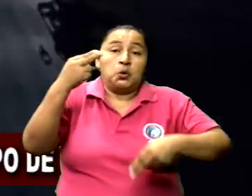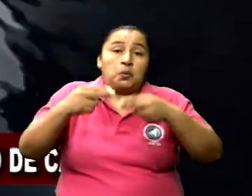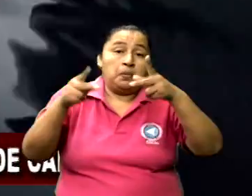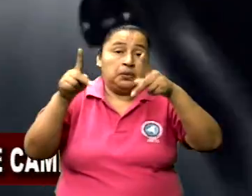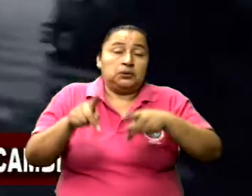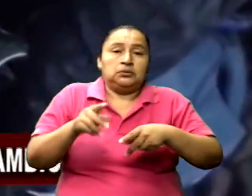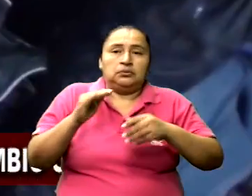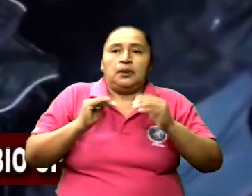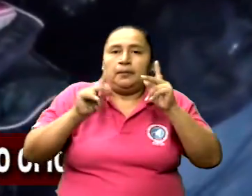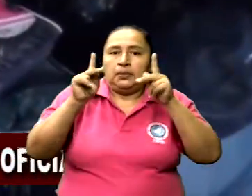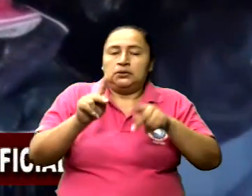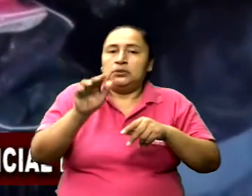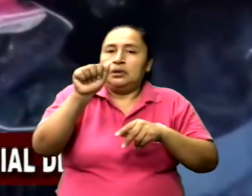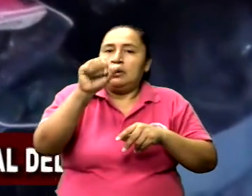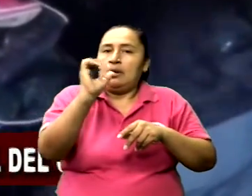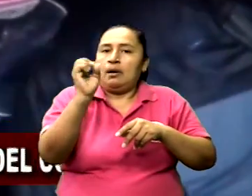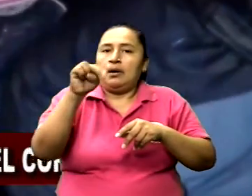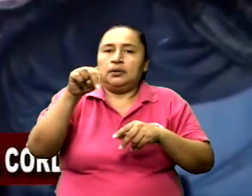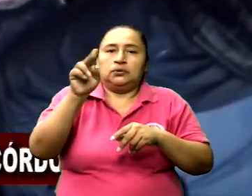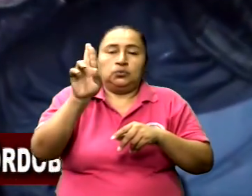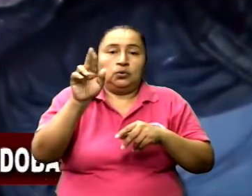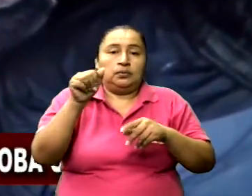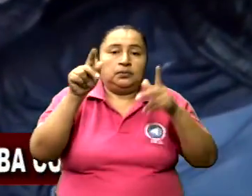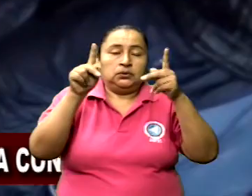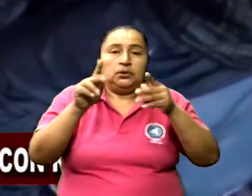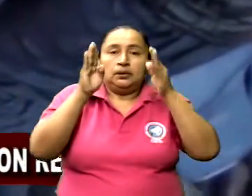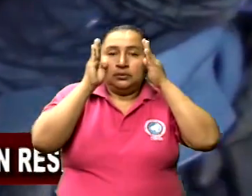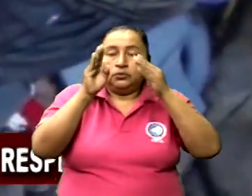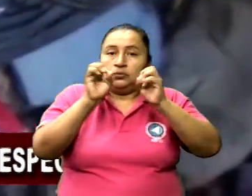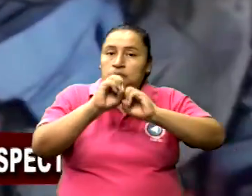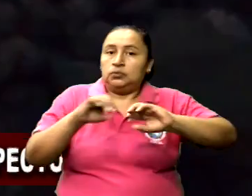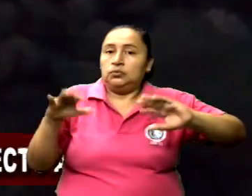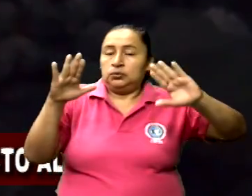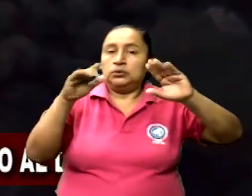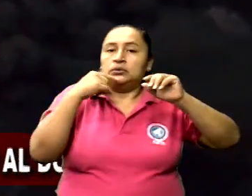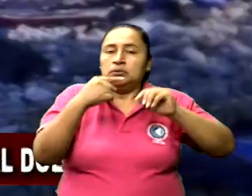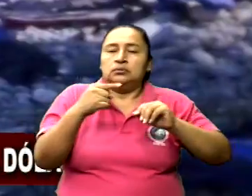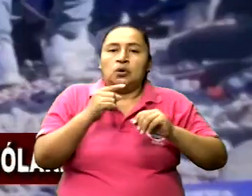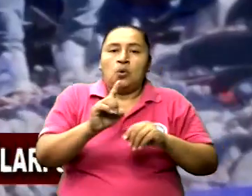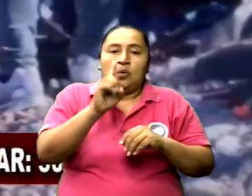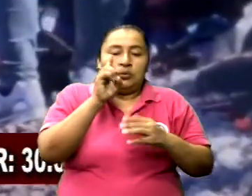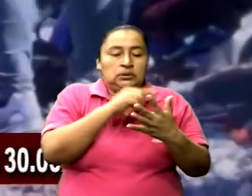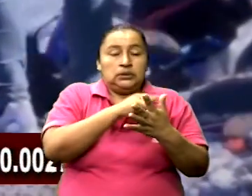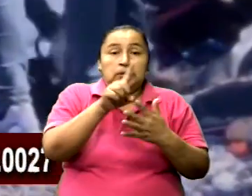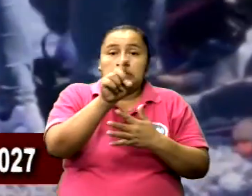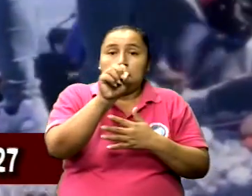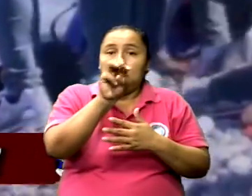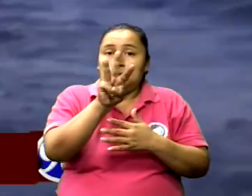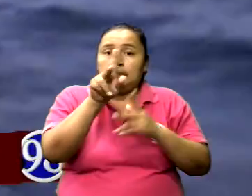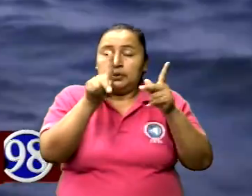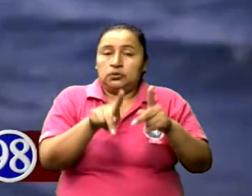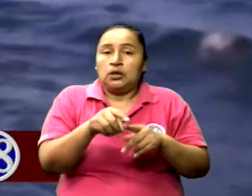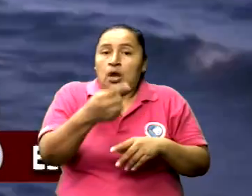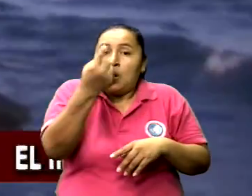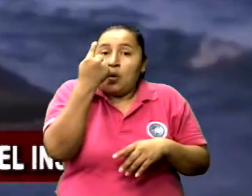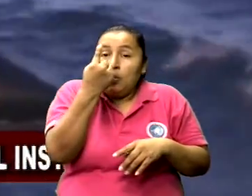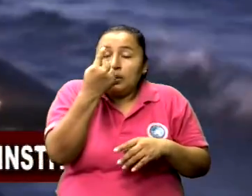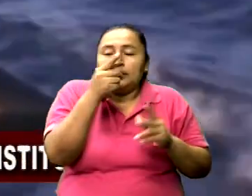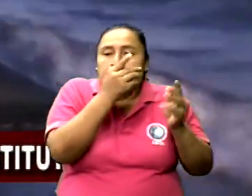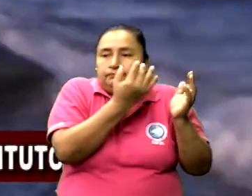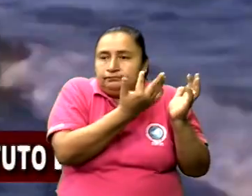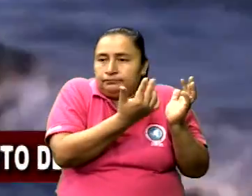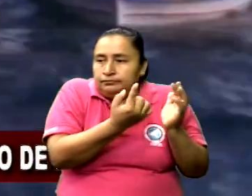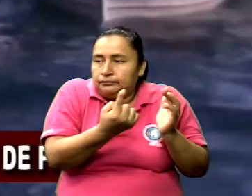Alto Comisionado de las Naciones Unidas para los Refugiados, ACNUR, una de cada 103 personas es desplazada